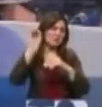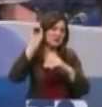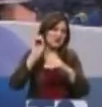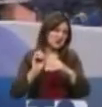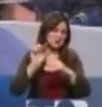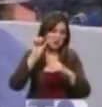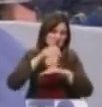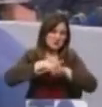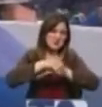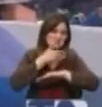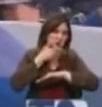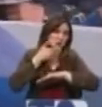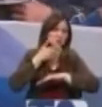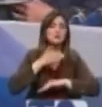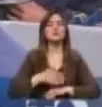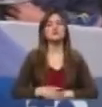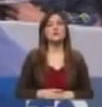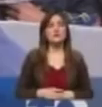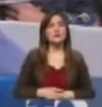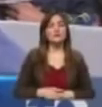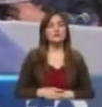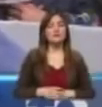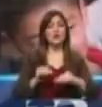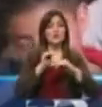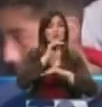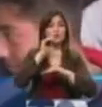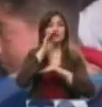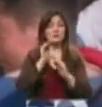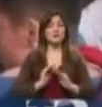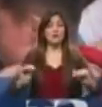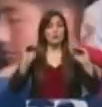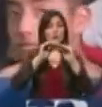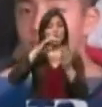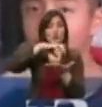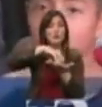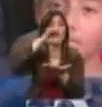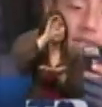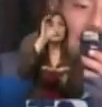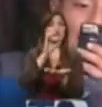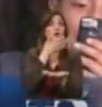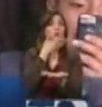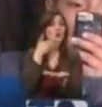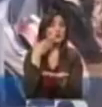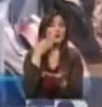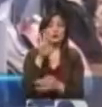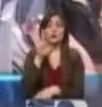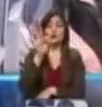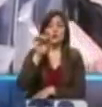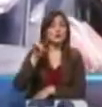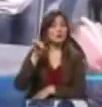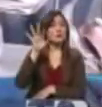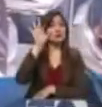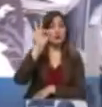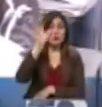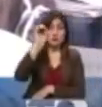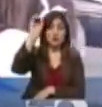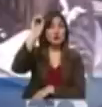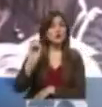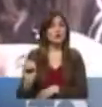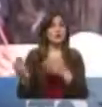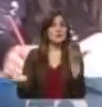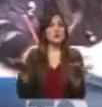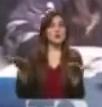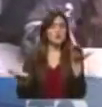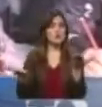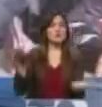0.29%. Además, se pudo constatar que el nivel de inglés es superior en las provincias de la costa, 49,90% versus las de la